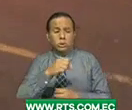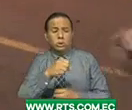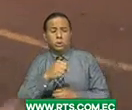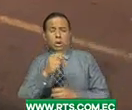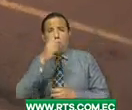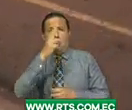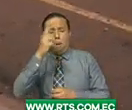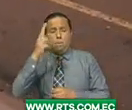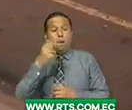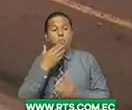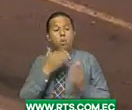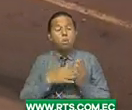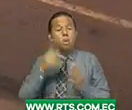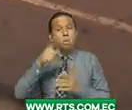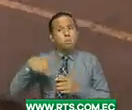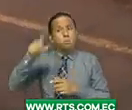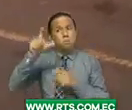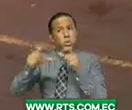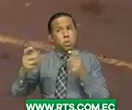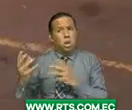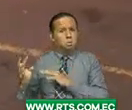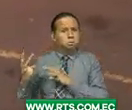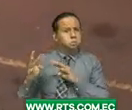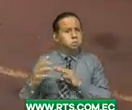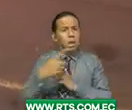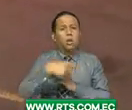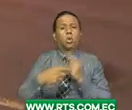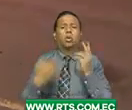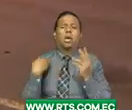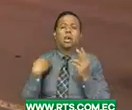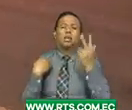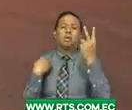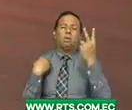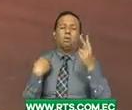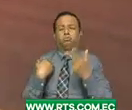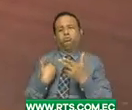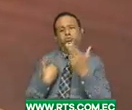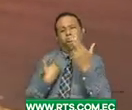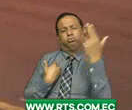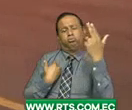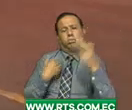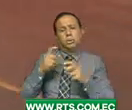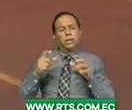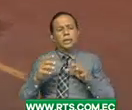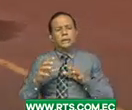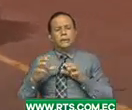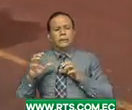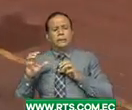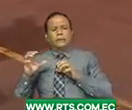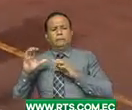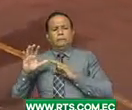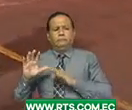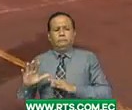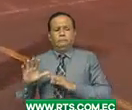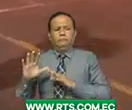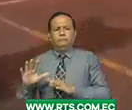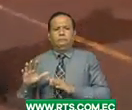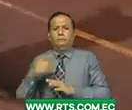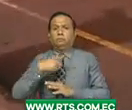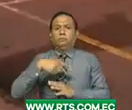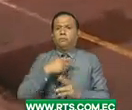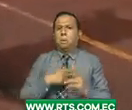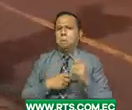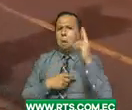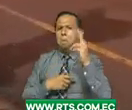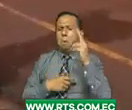porque la gente salió a frontearlos, pero los dos cargaban revólver. Entonces, al ver que los dos tenían revólver, la gente se quedó quieta. Y lanzaron disparos al